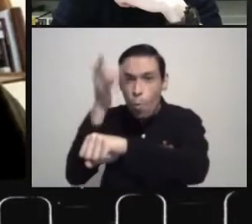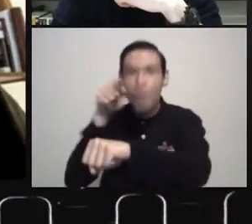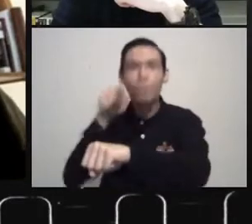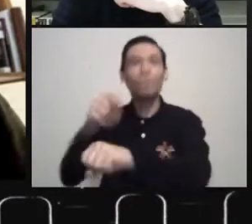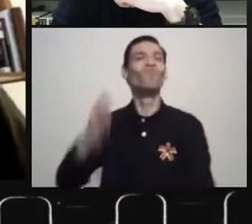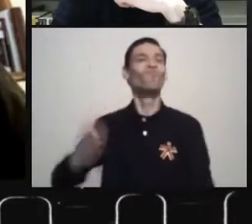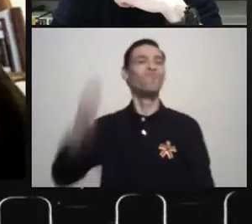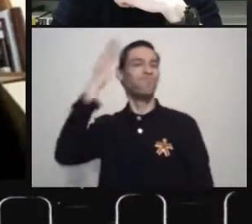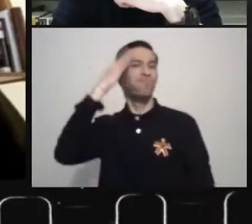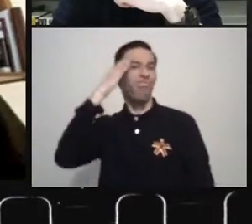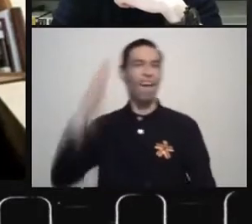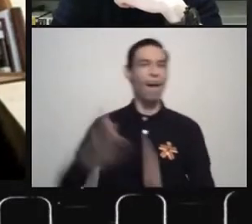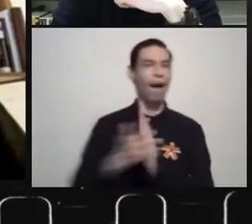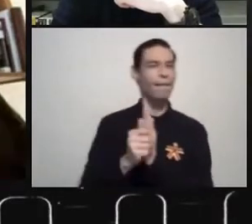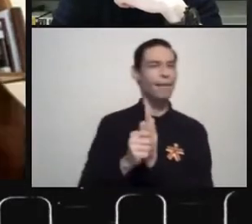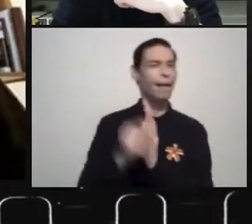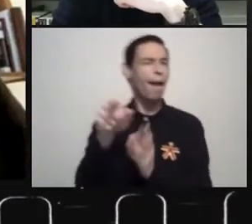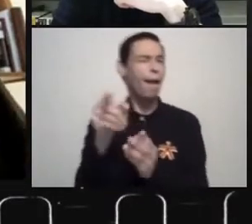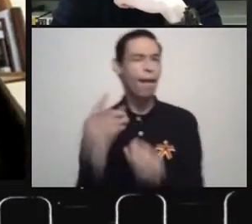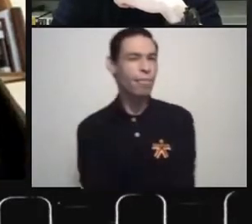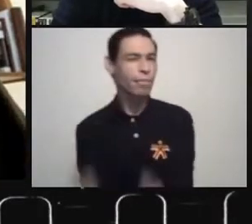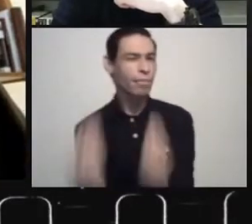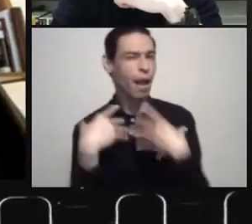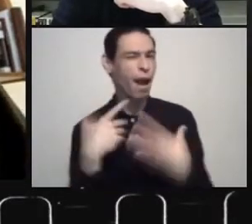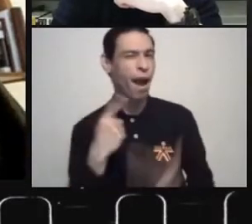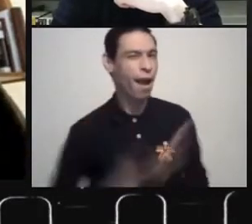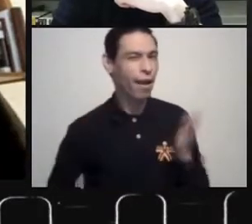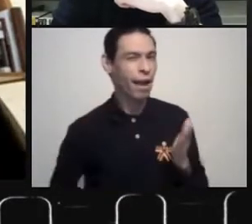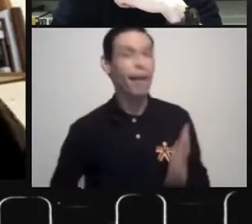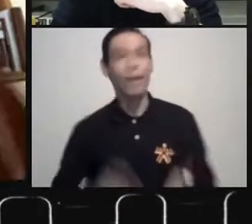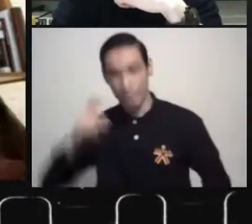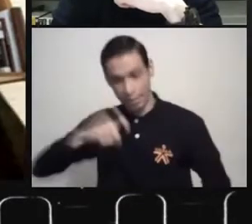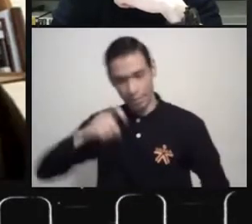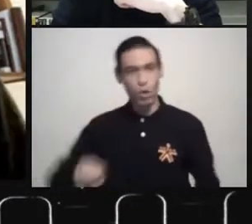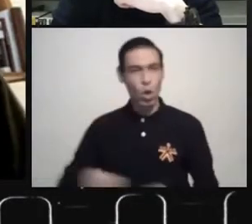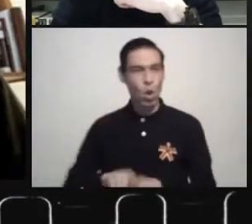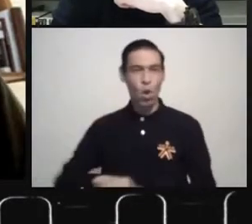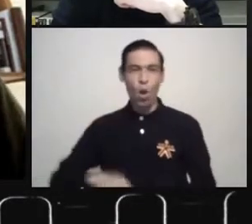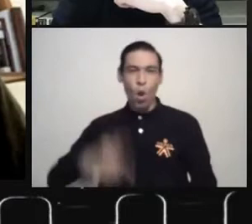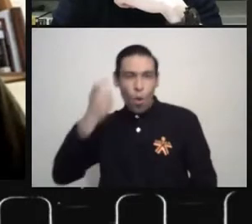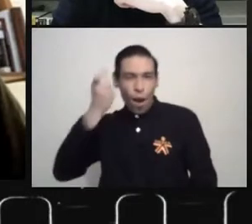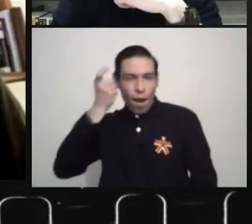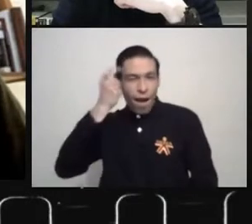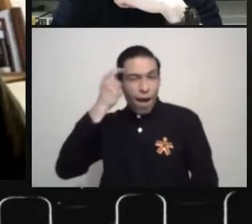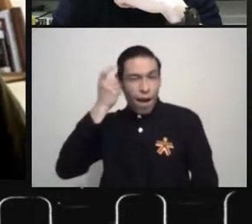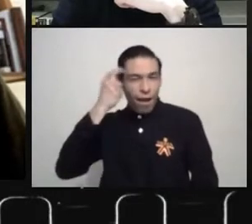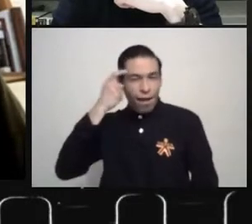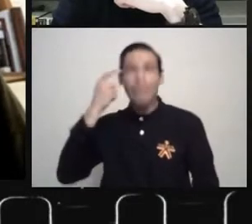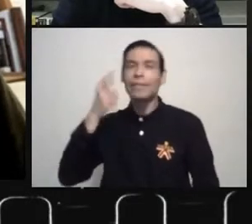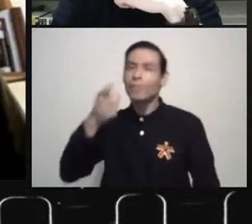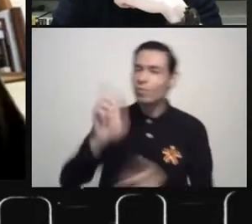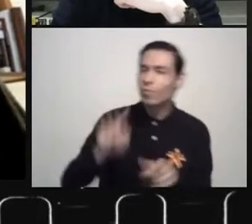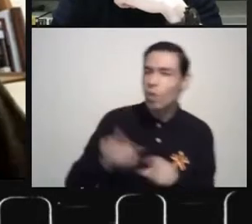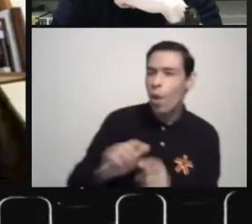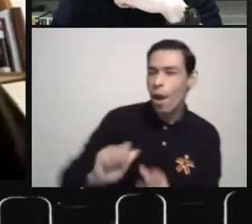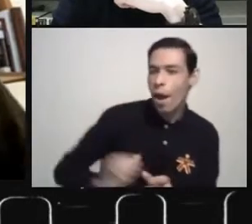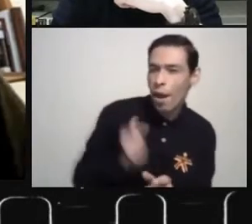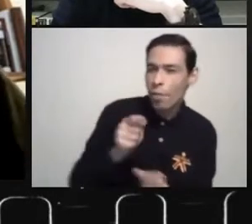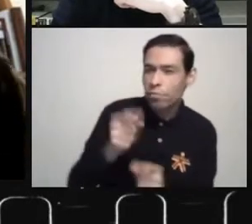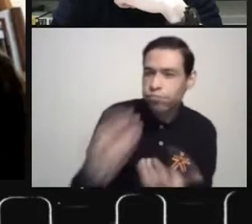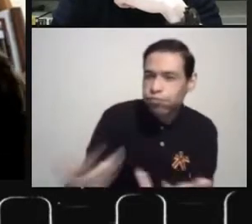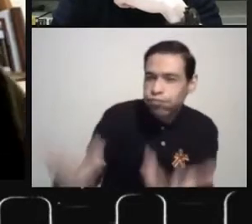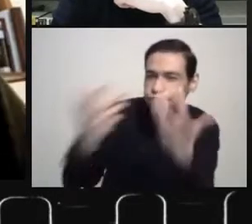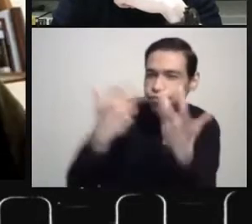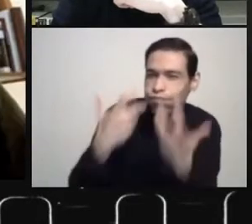¿qué me va a brindar ese man? Yo tengo que ser inteligente para agarrar también y aprender de lo que me va a brindar esta persona. Y entonces